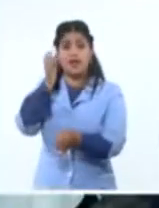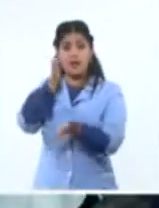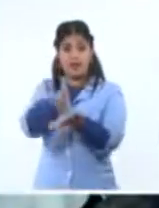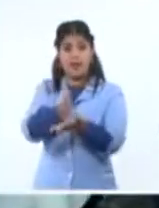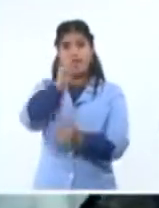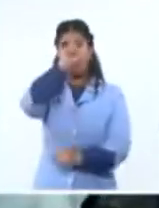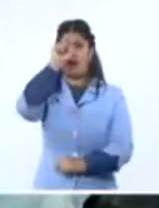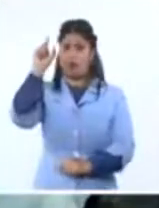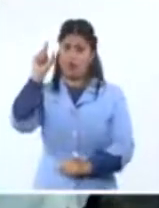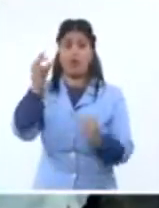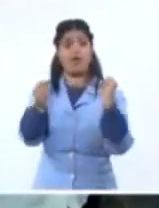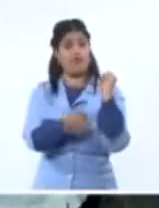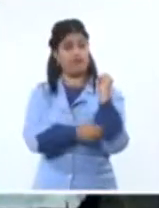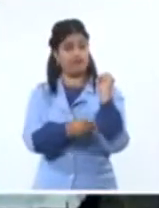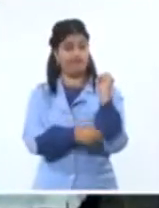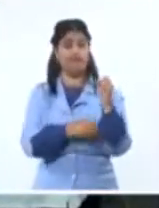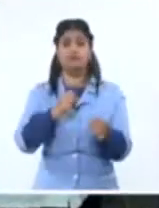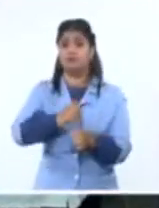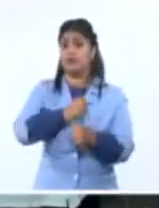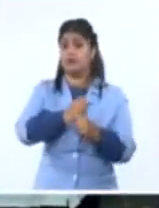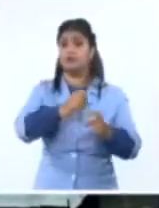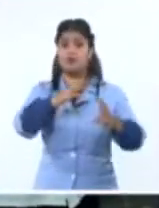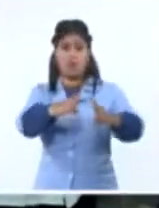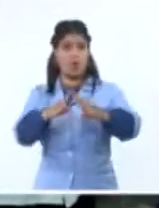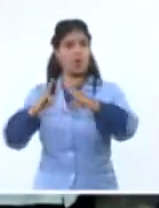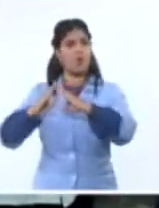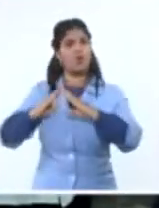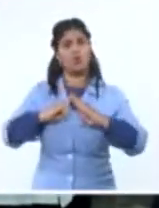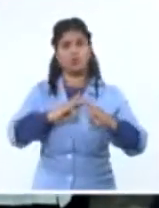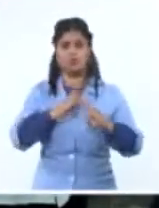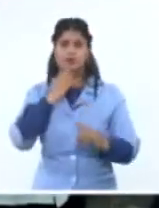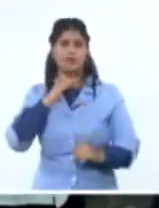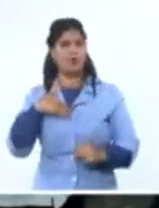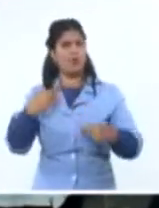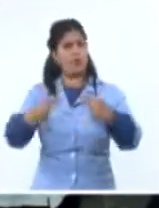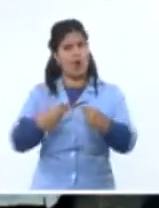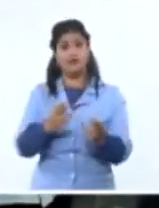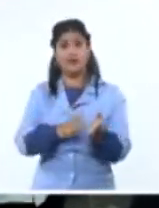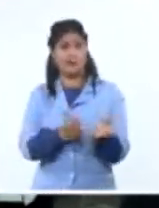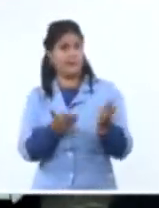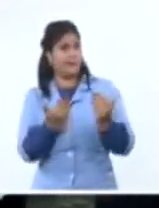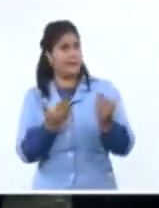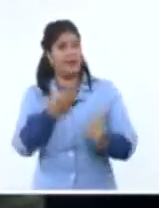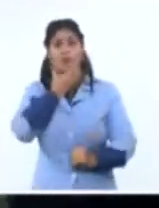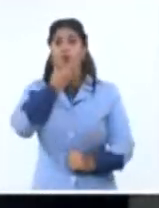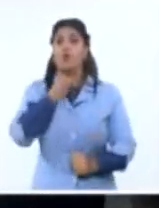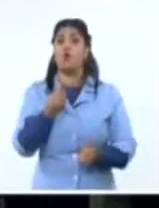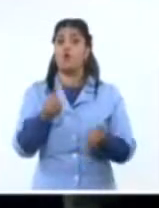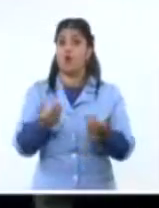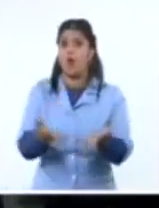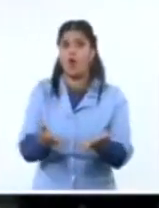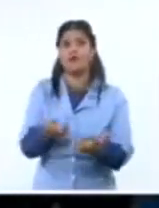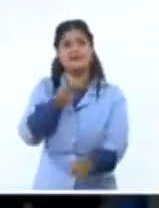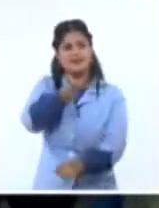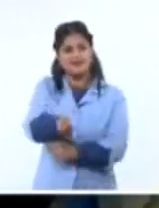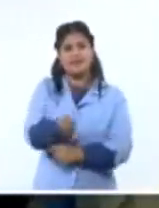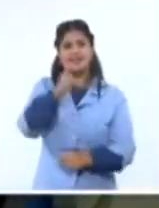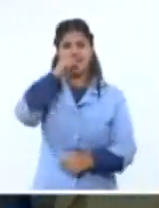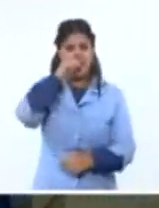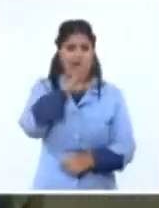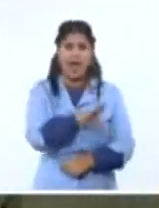el trabajo cultural en las comunidades. La manera en cómo se fijan valores, se fija el orgullo por lo